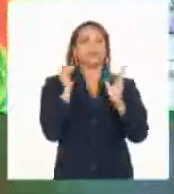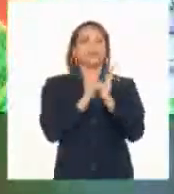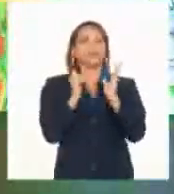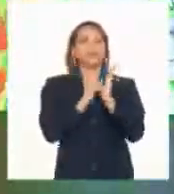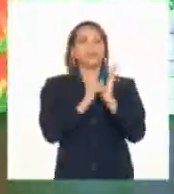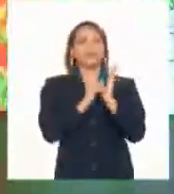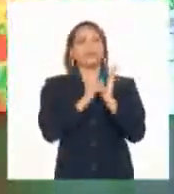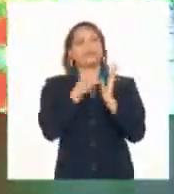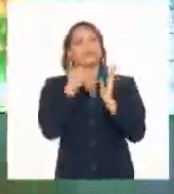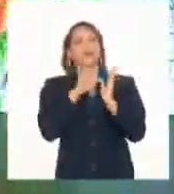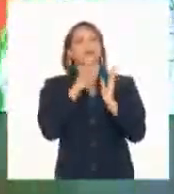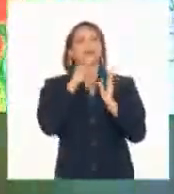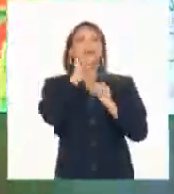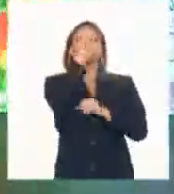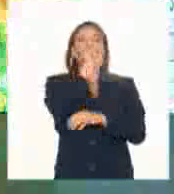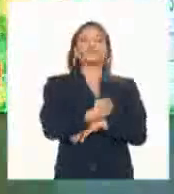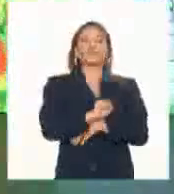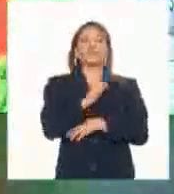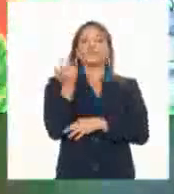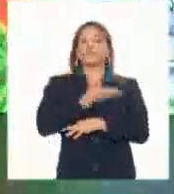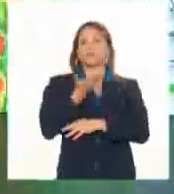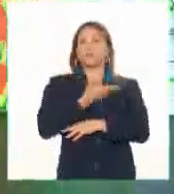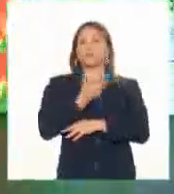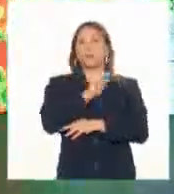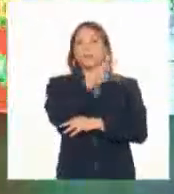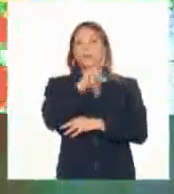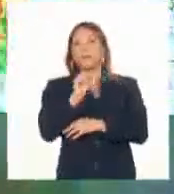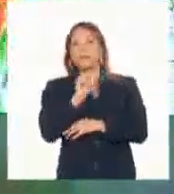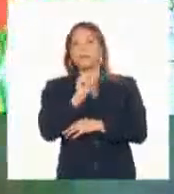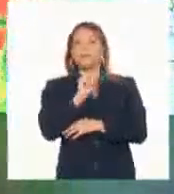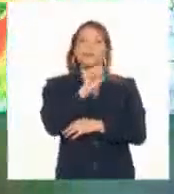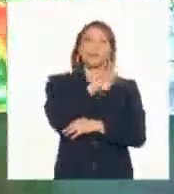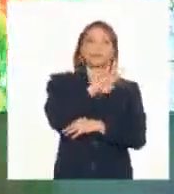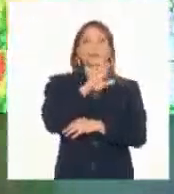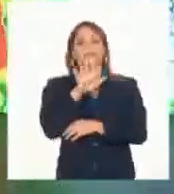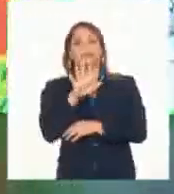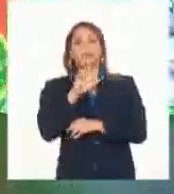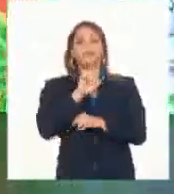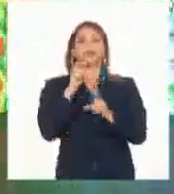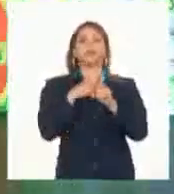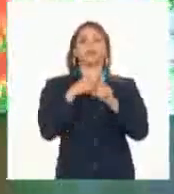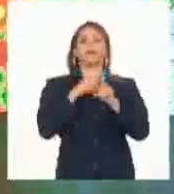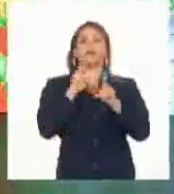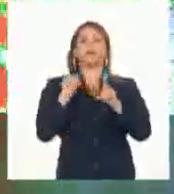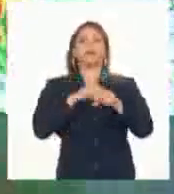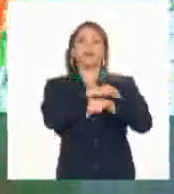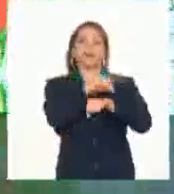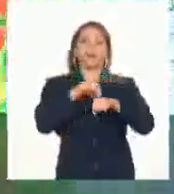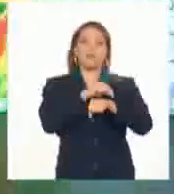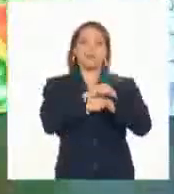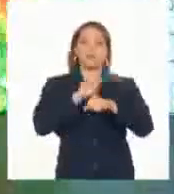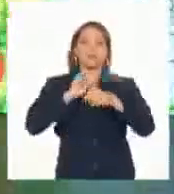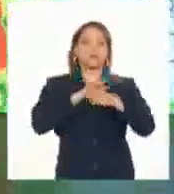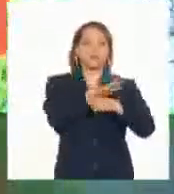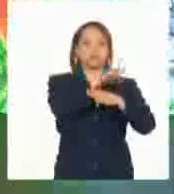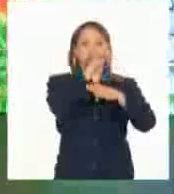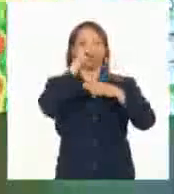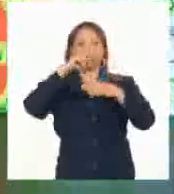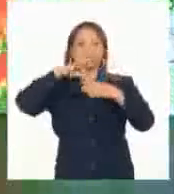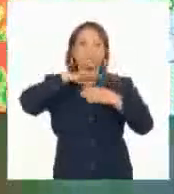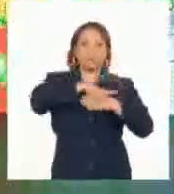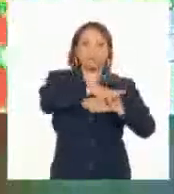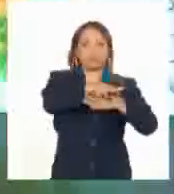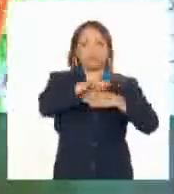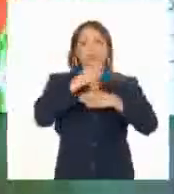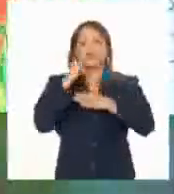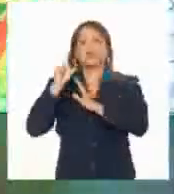a región sur con velocidades entre 20 y 45 kilómetros por hora, con rachas superiores. En la parte